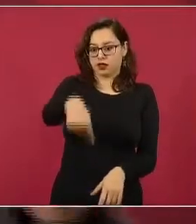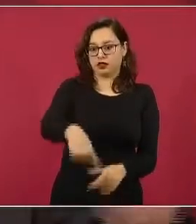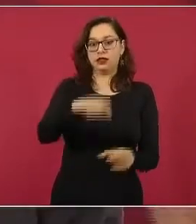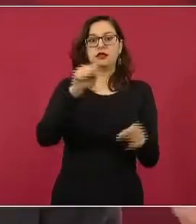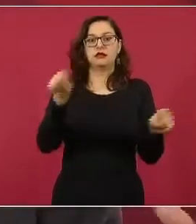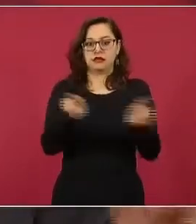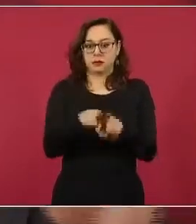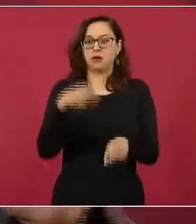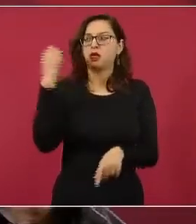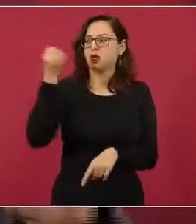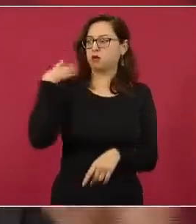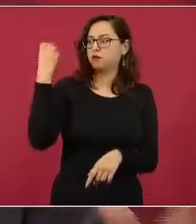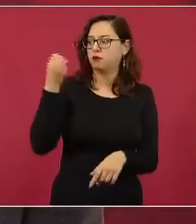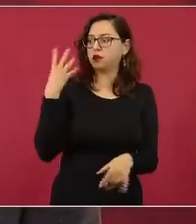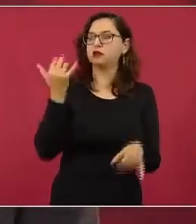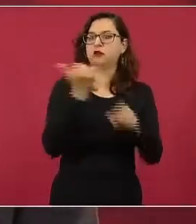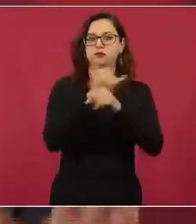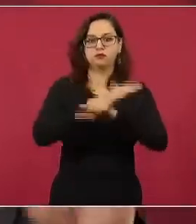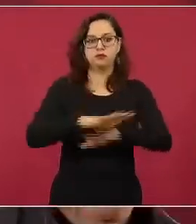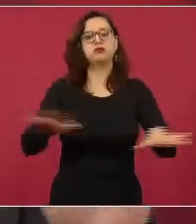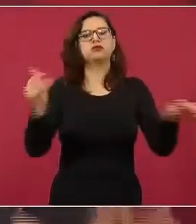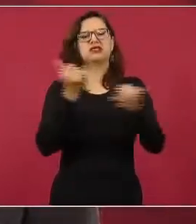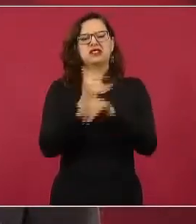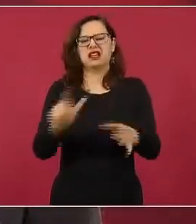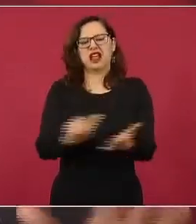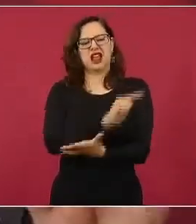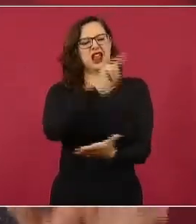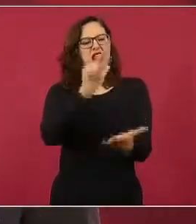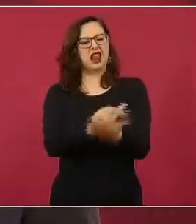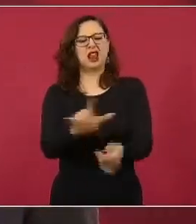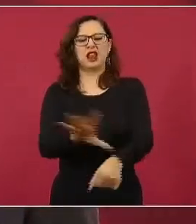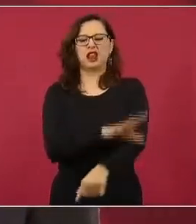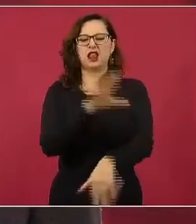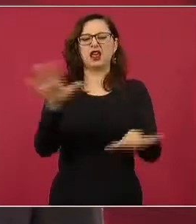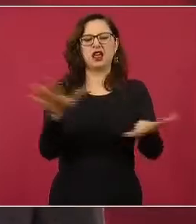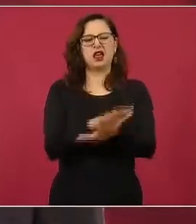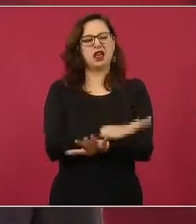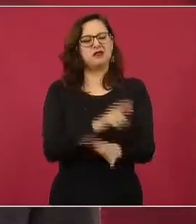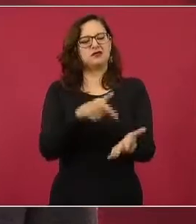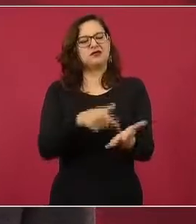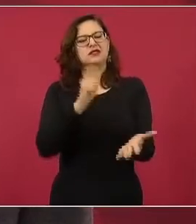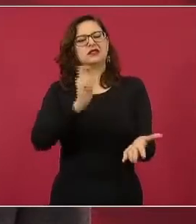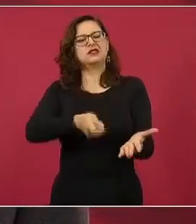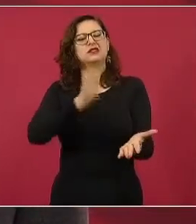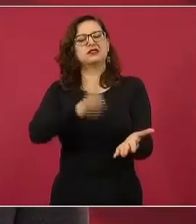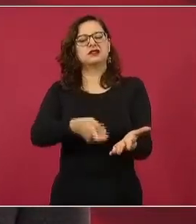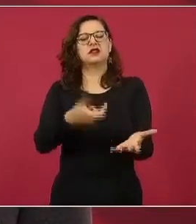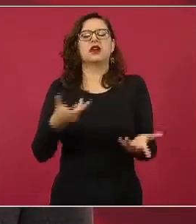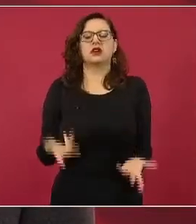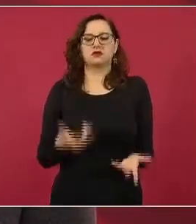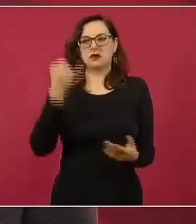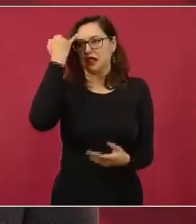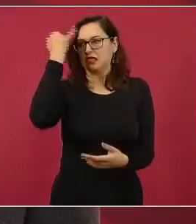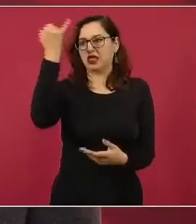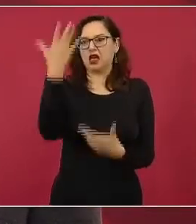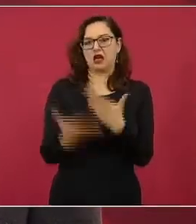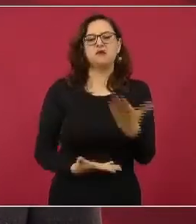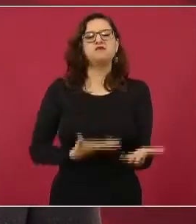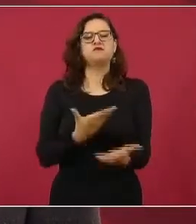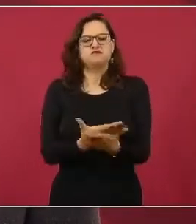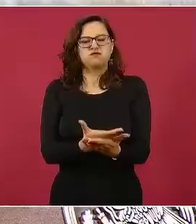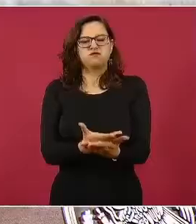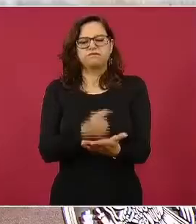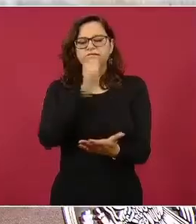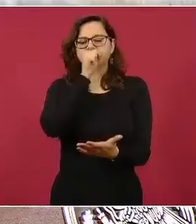para informar en qué consiste la iniciativa de ley,